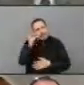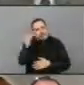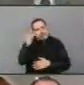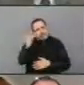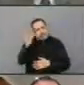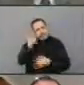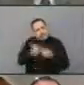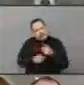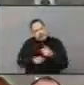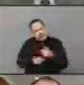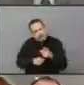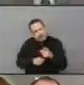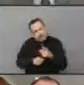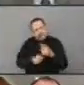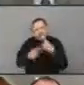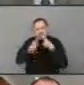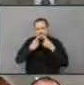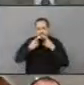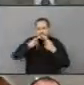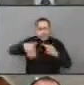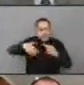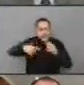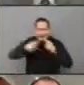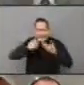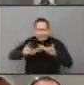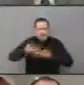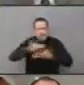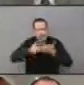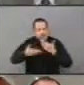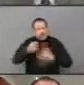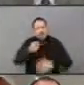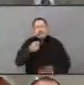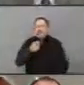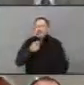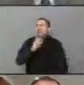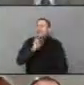lo que hemos estado comentando y por supuesto